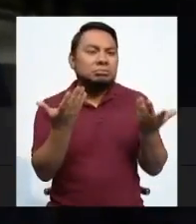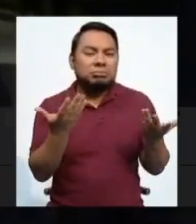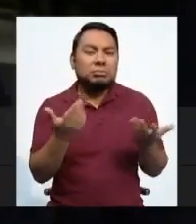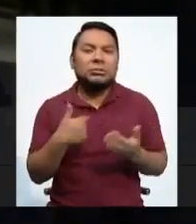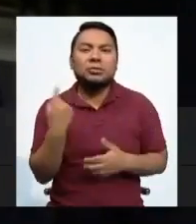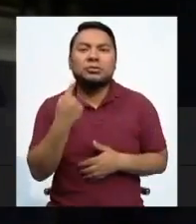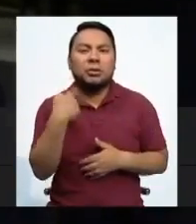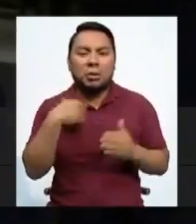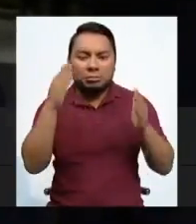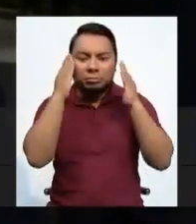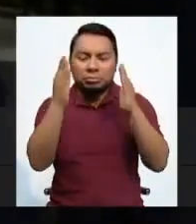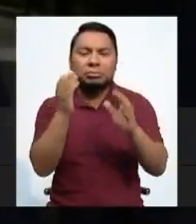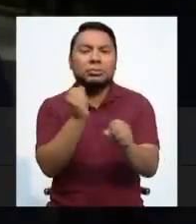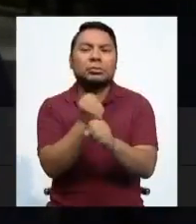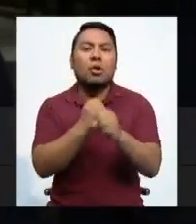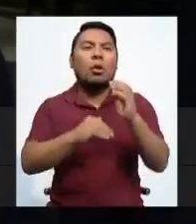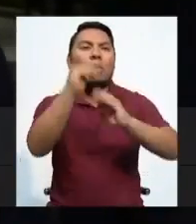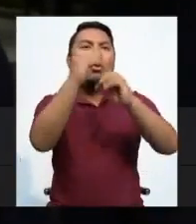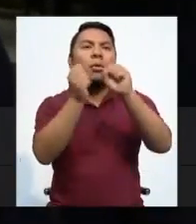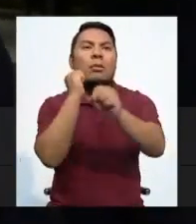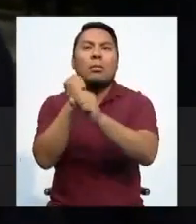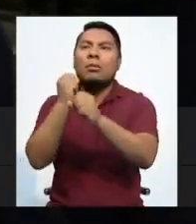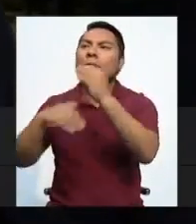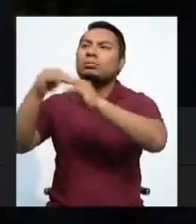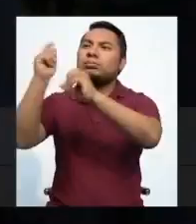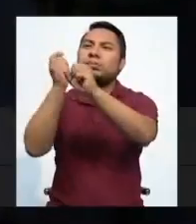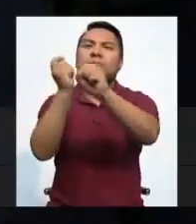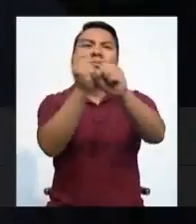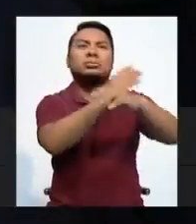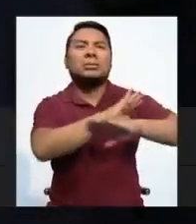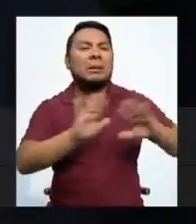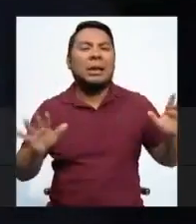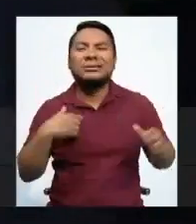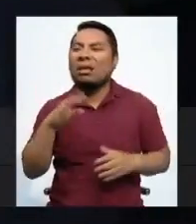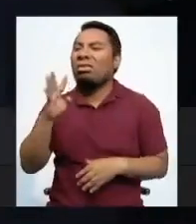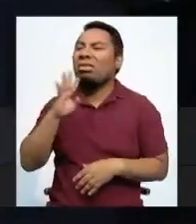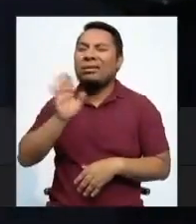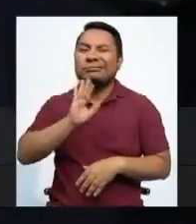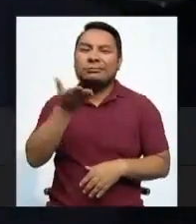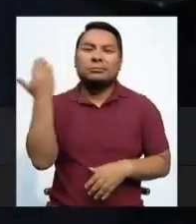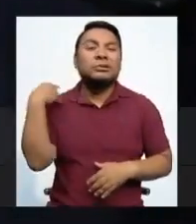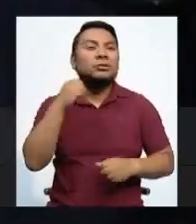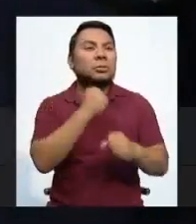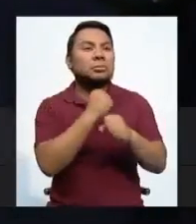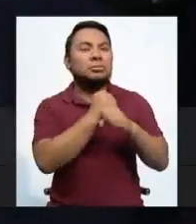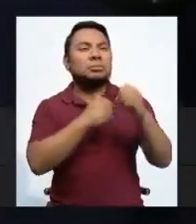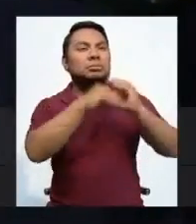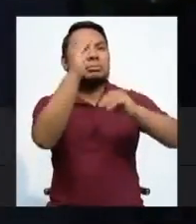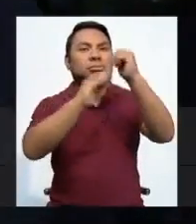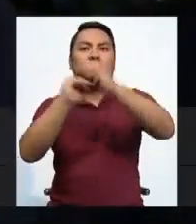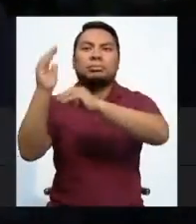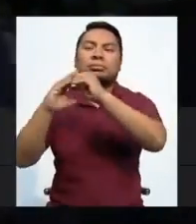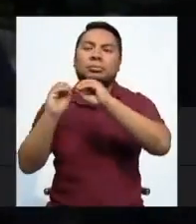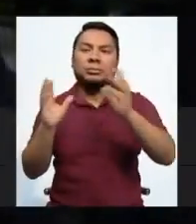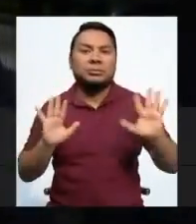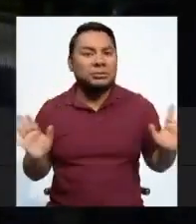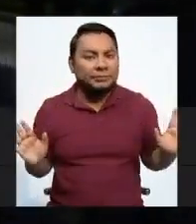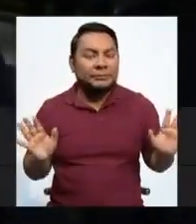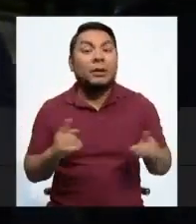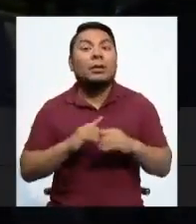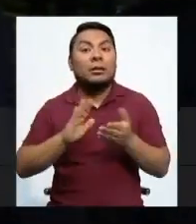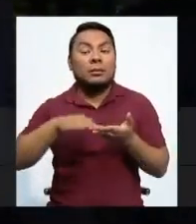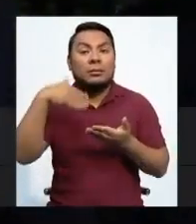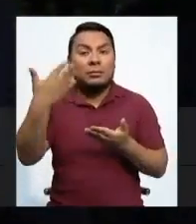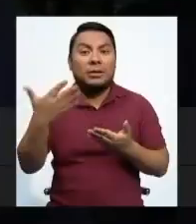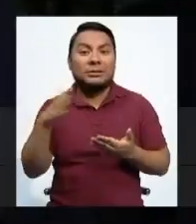pero no hacen obra, yo hago obras. Entonces, eso es lo más importante. Por ejemplo, dentro de poco ya sale la licitación para vincular por